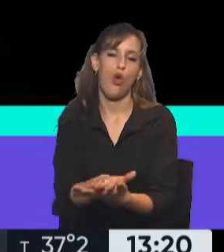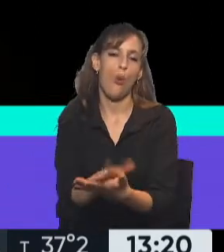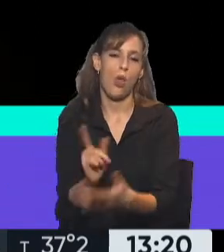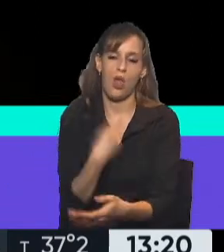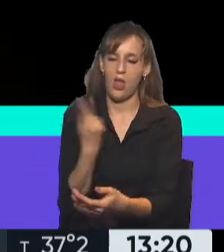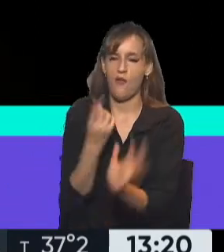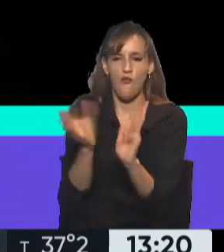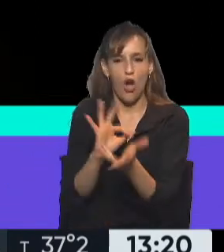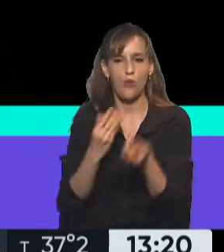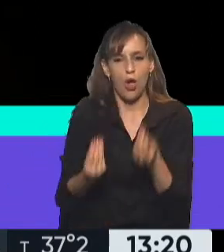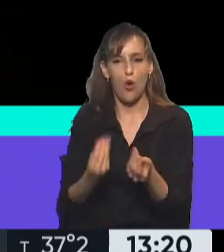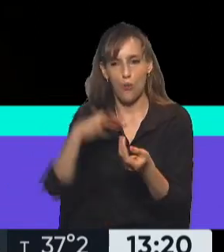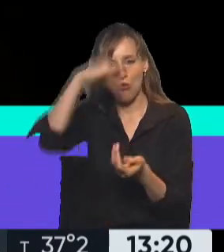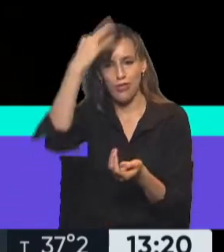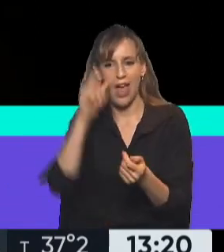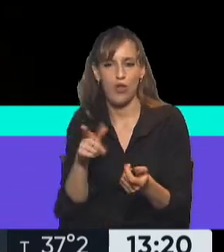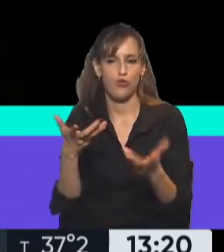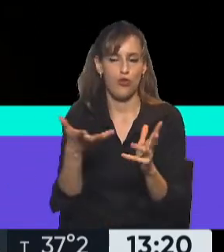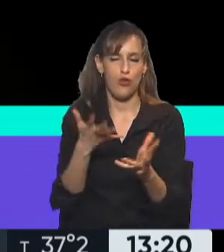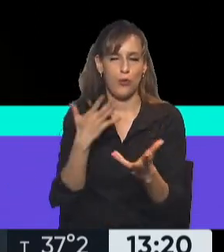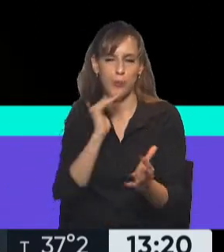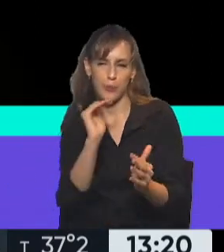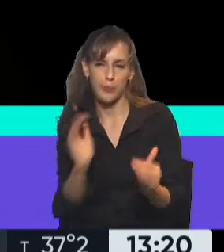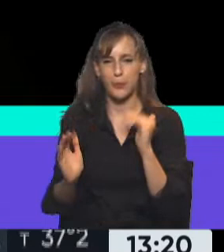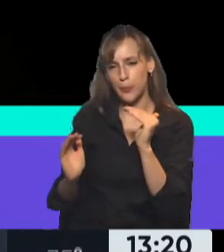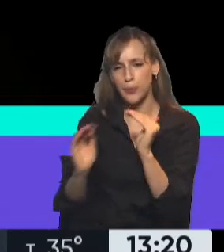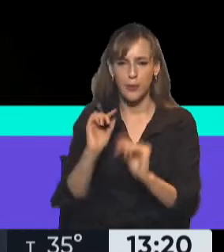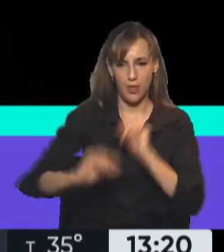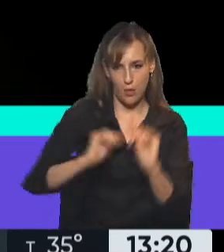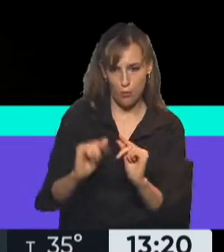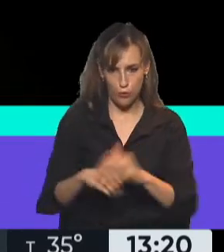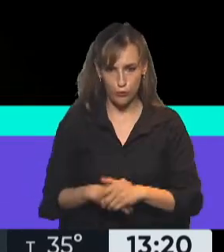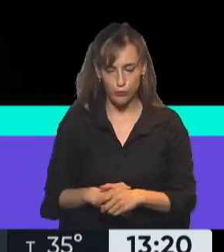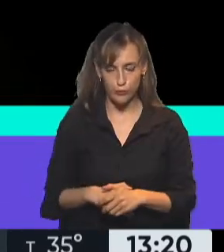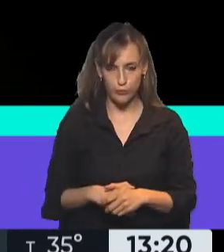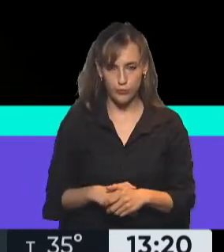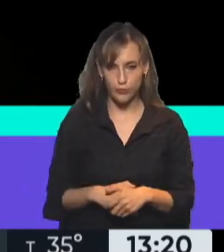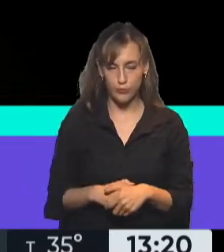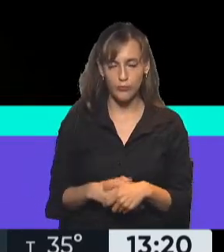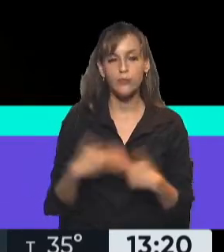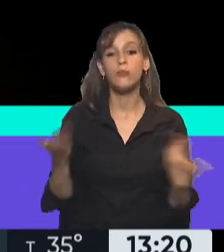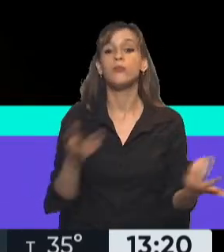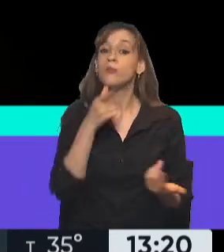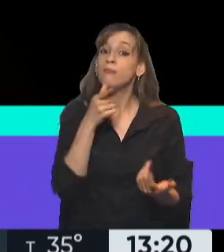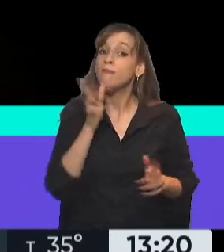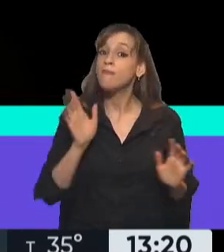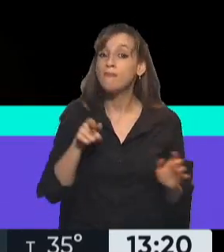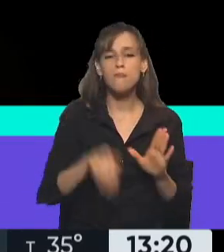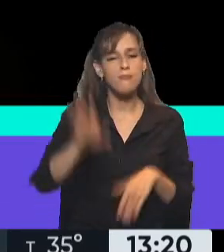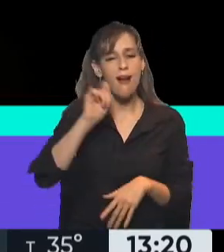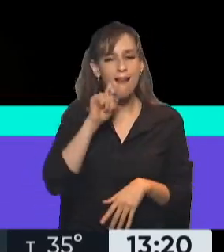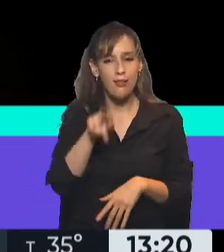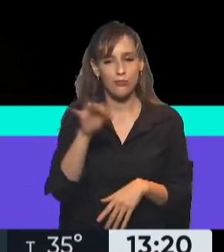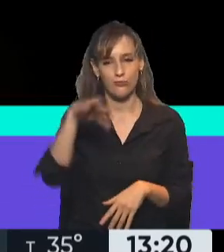de cuál era el lenguaje de la obra, y eso lo fuimos encontrando realmente muy de a poco. Me parece que es de las cosas más lindas de la obra